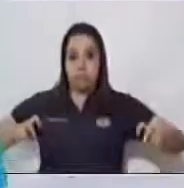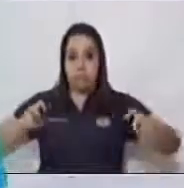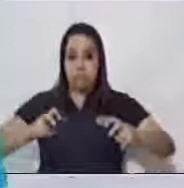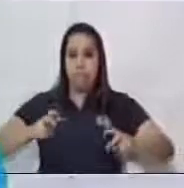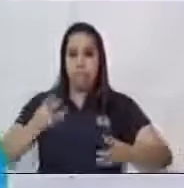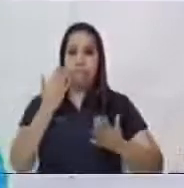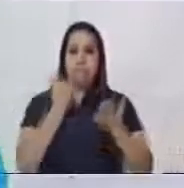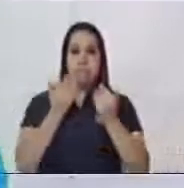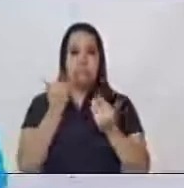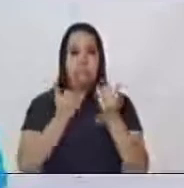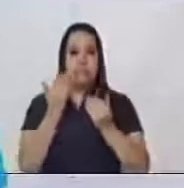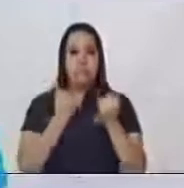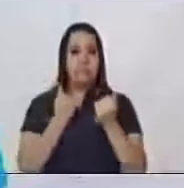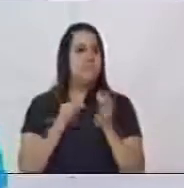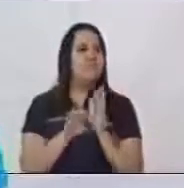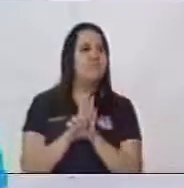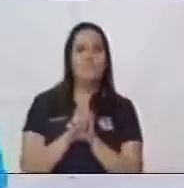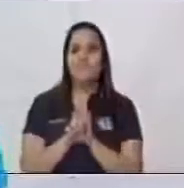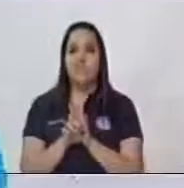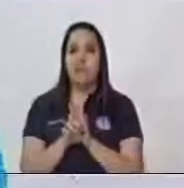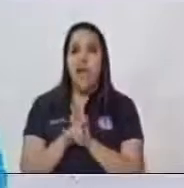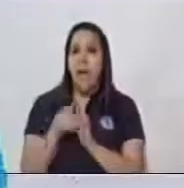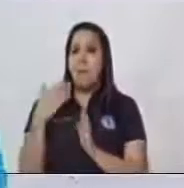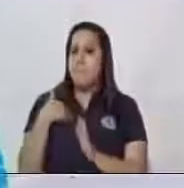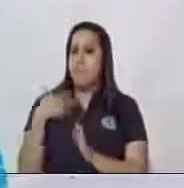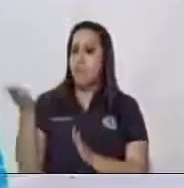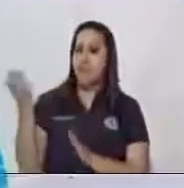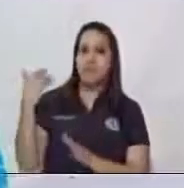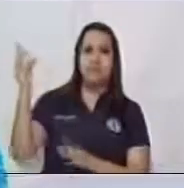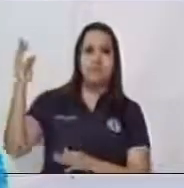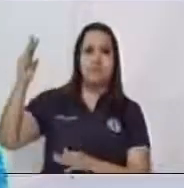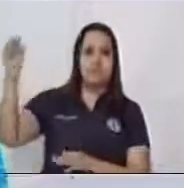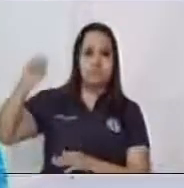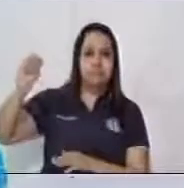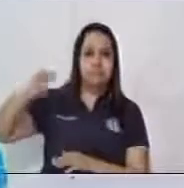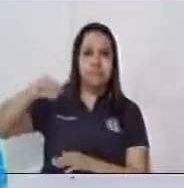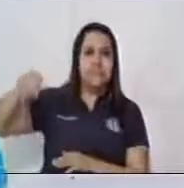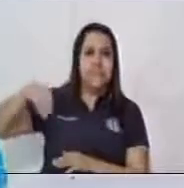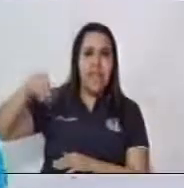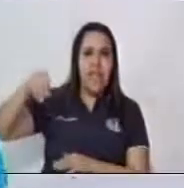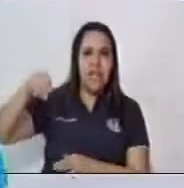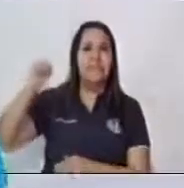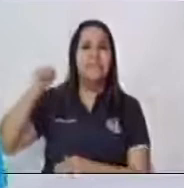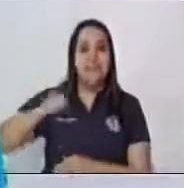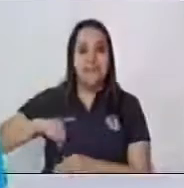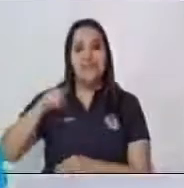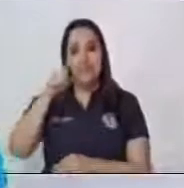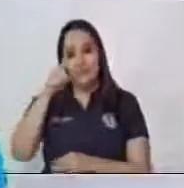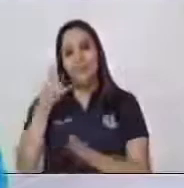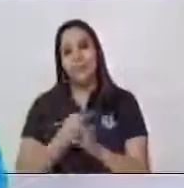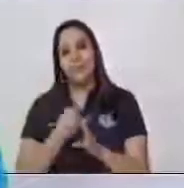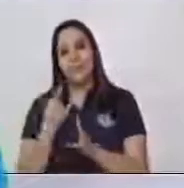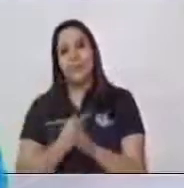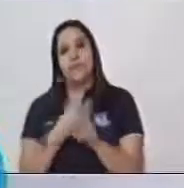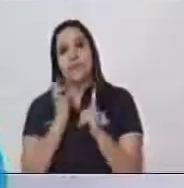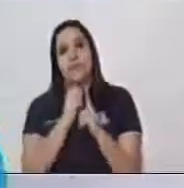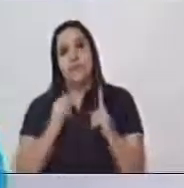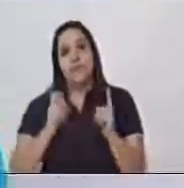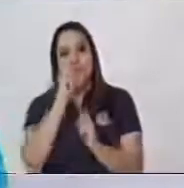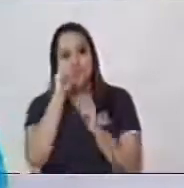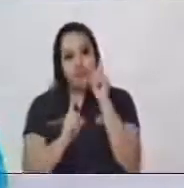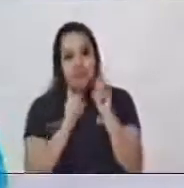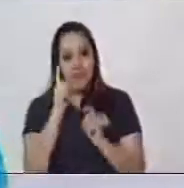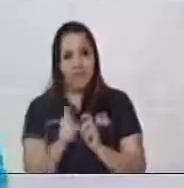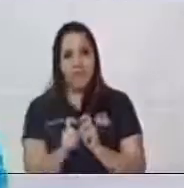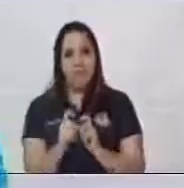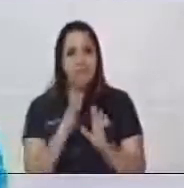familia y de repente dices, ¿me pasas la sal? Ahí estás utilizando una oración